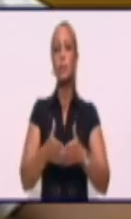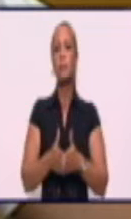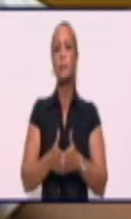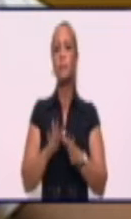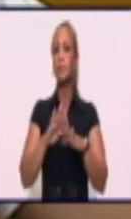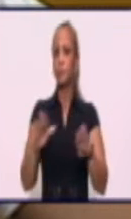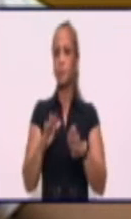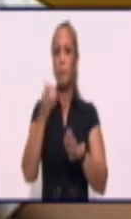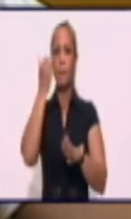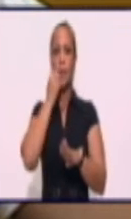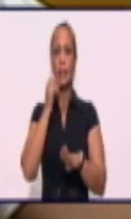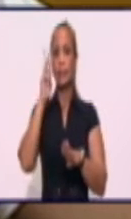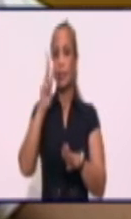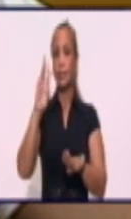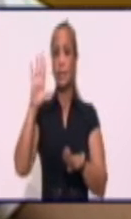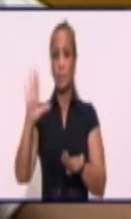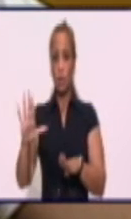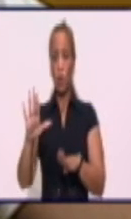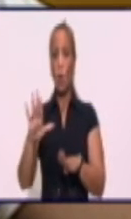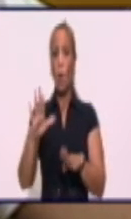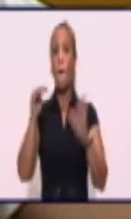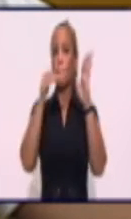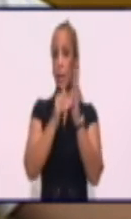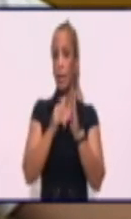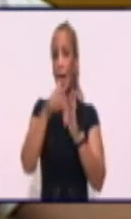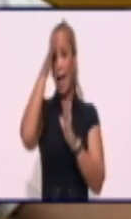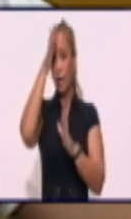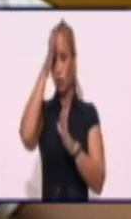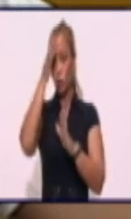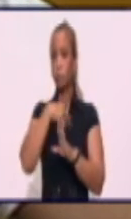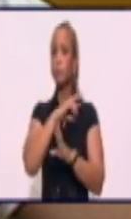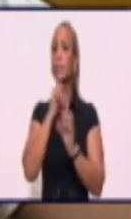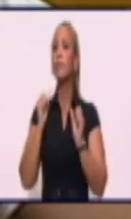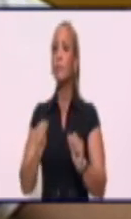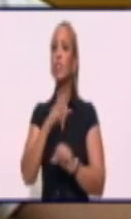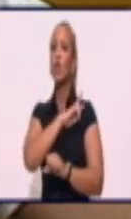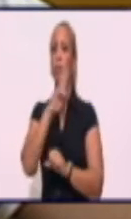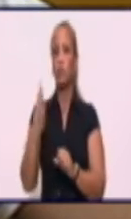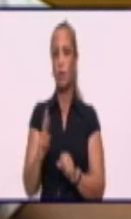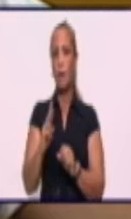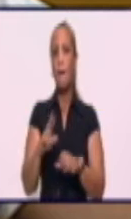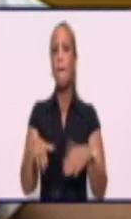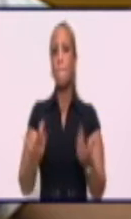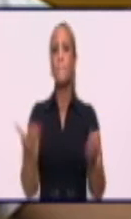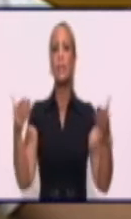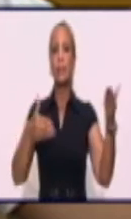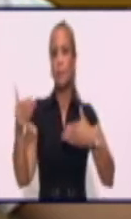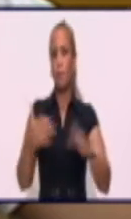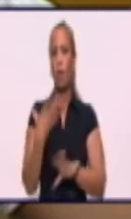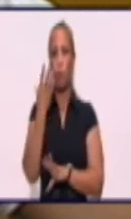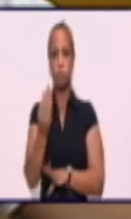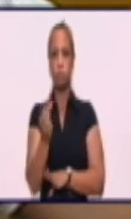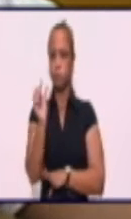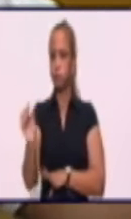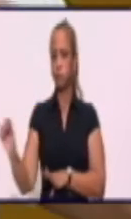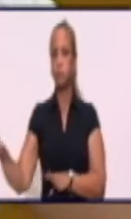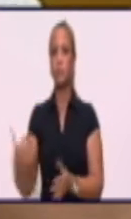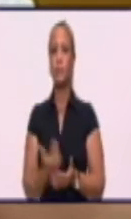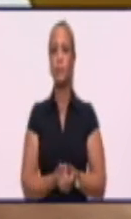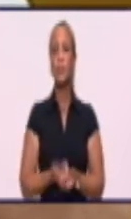de 35.000 actos de reafirmación revolucionaria, donde han participado más de 41.000 trabajadores. Hemos estado